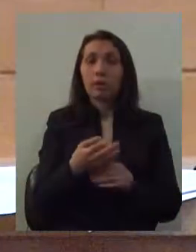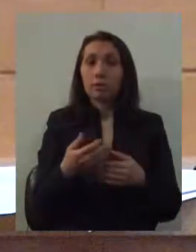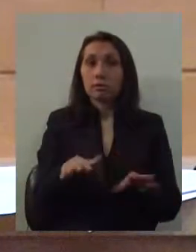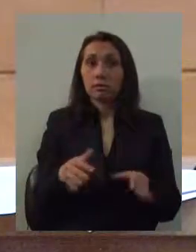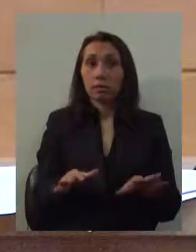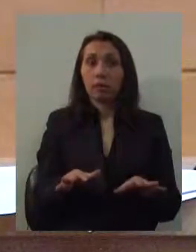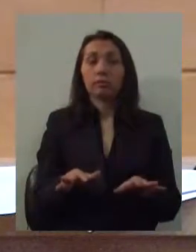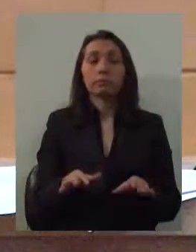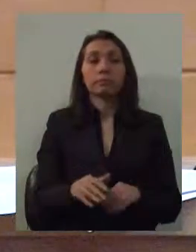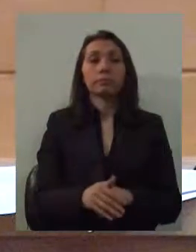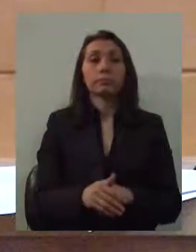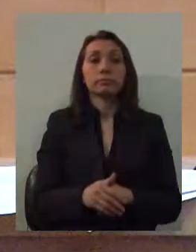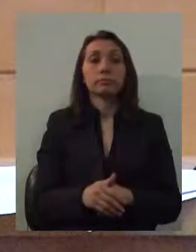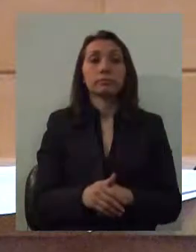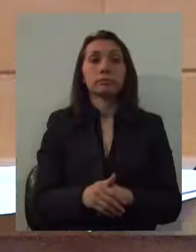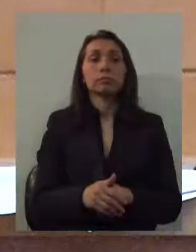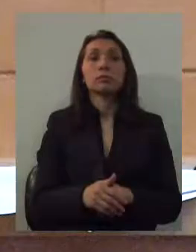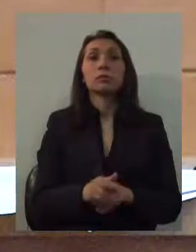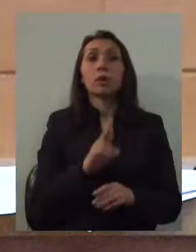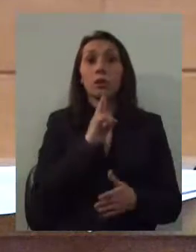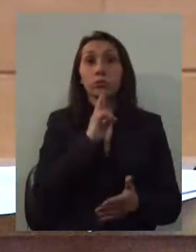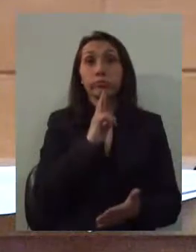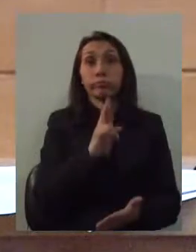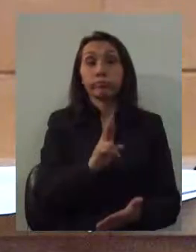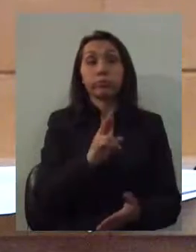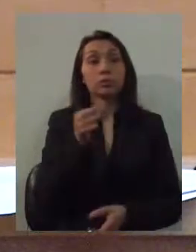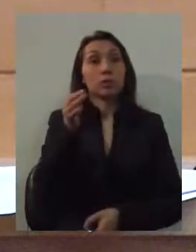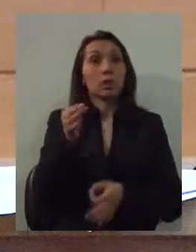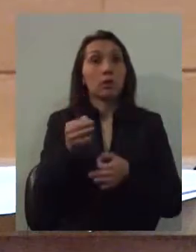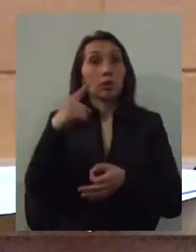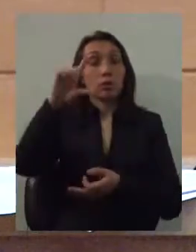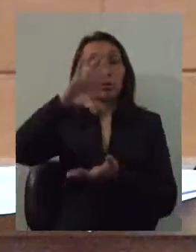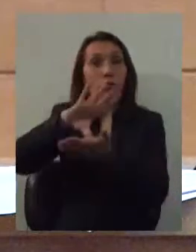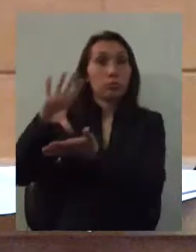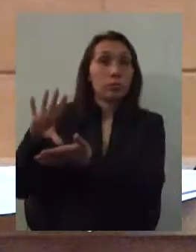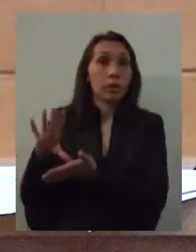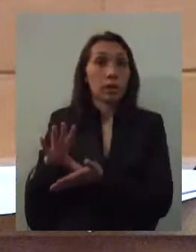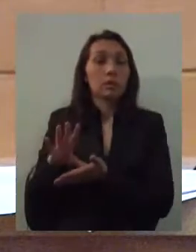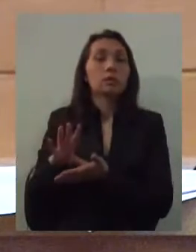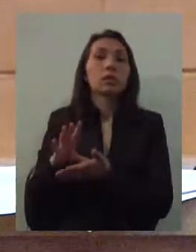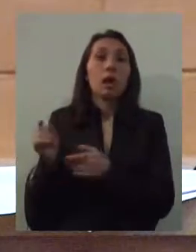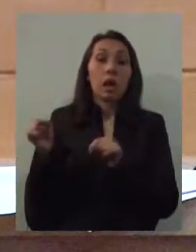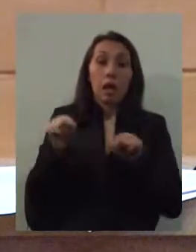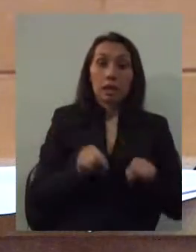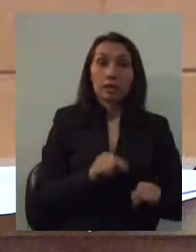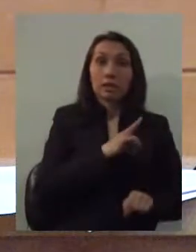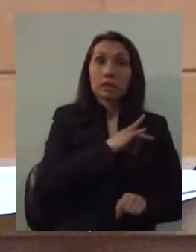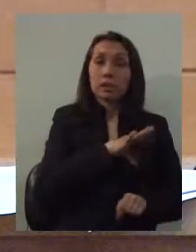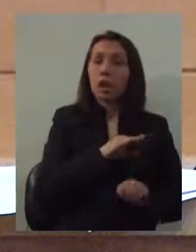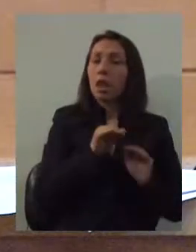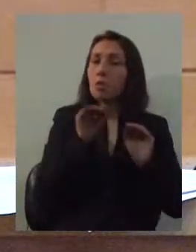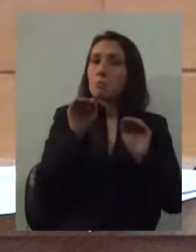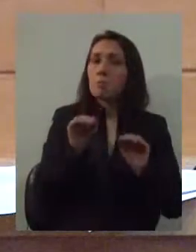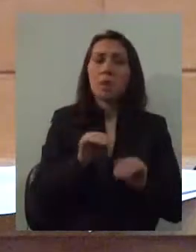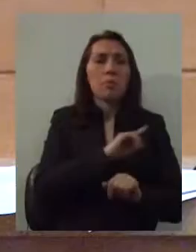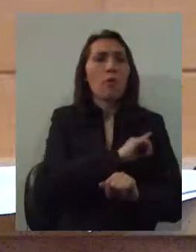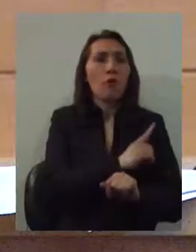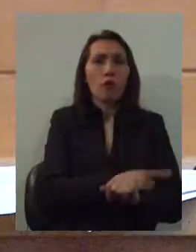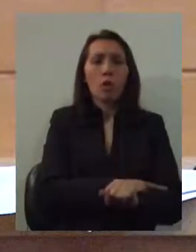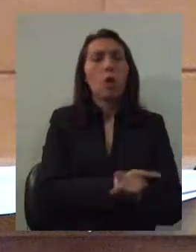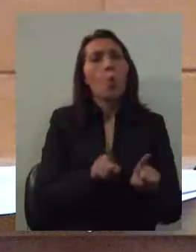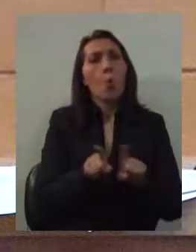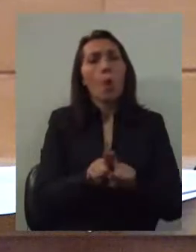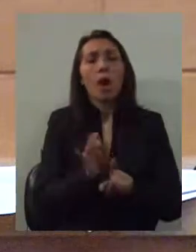referí, las resoluciones de tribunales extranjeros tendrán en Chile la misma fuerza que si se